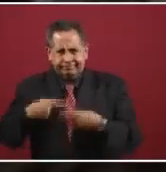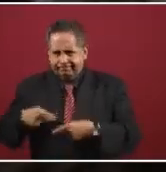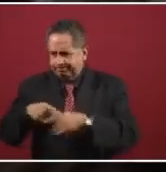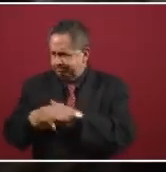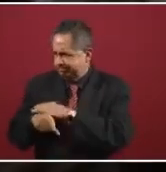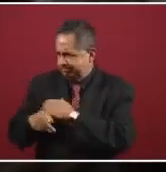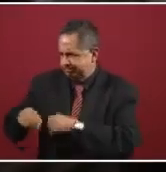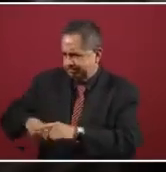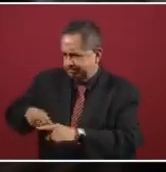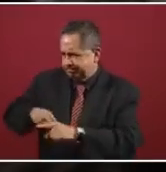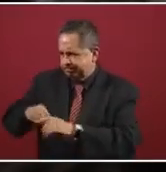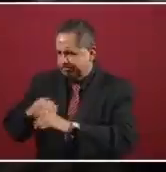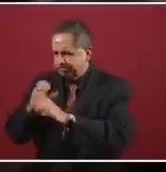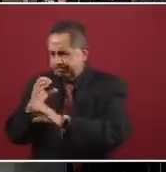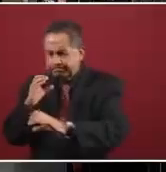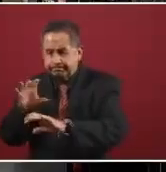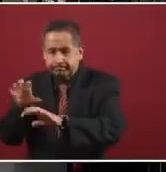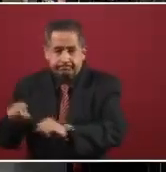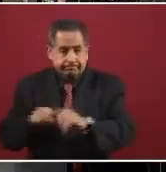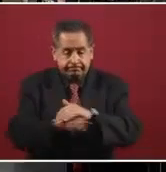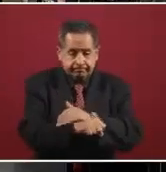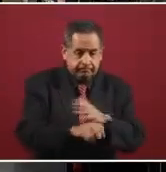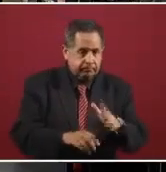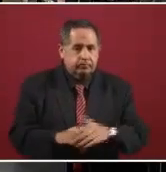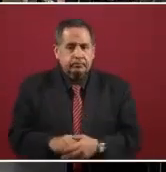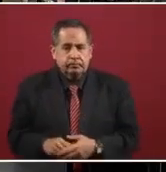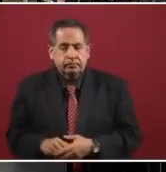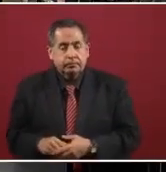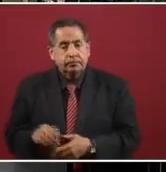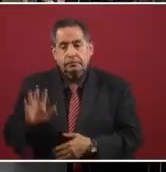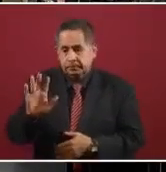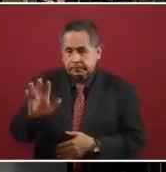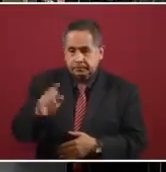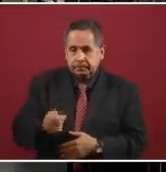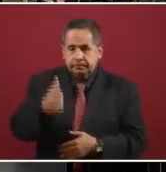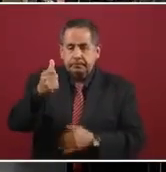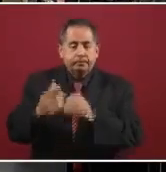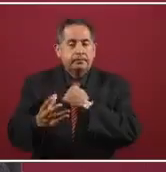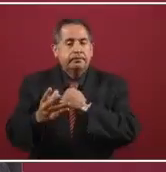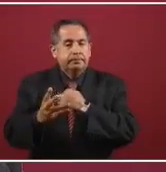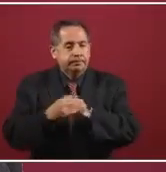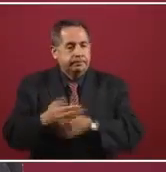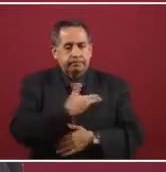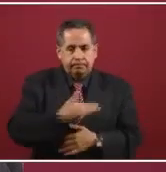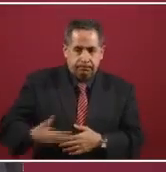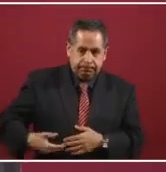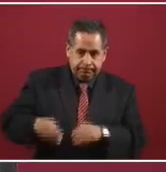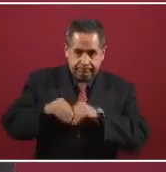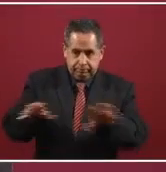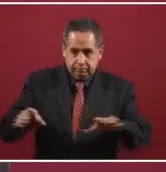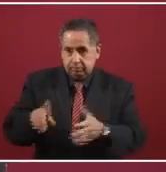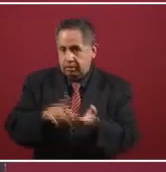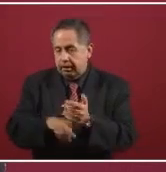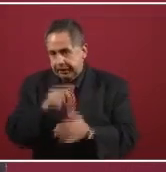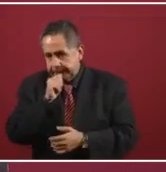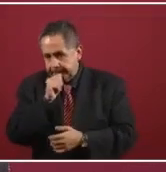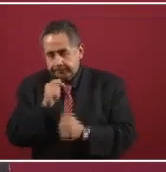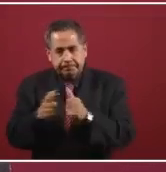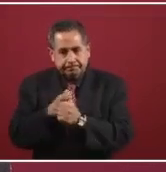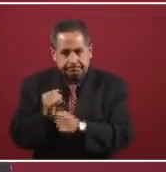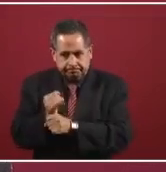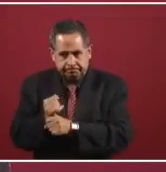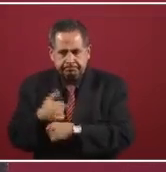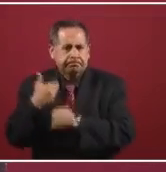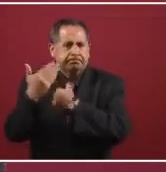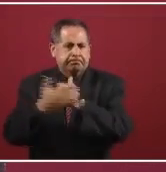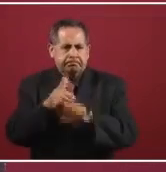personas? Vamos a, si el presidente nos lo autoriza, no lo hemos hecho porque podemos entorpecer las investigaciones, pero el próximo